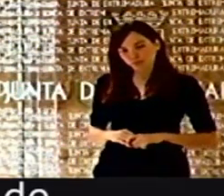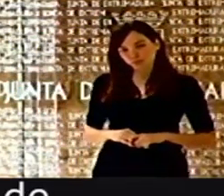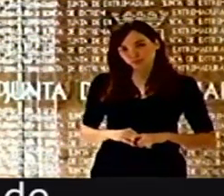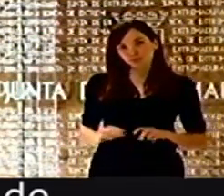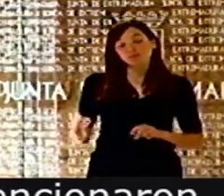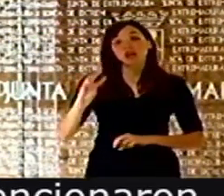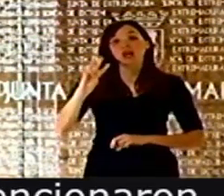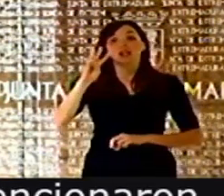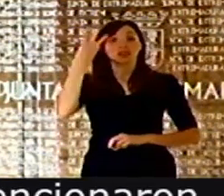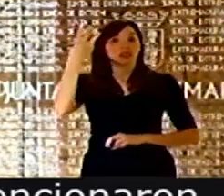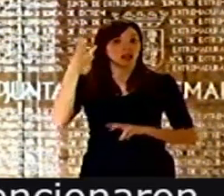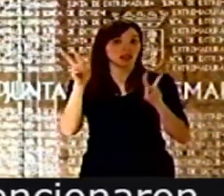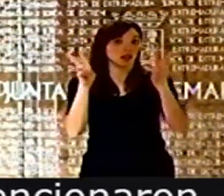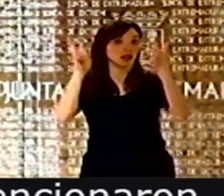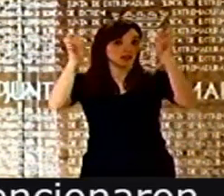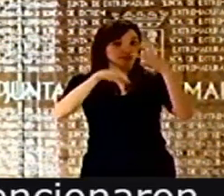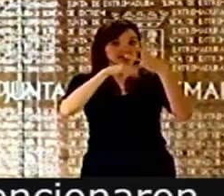tercer lugar,